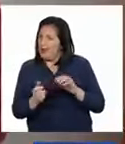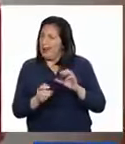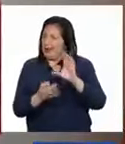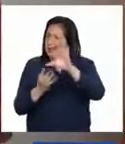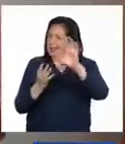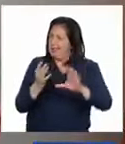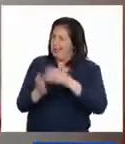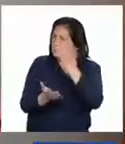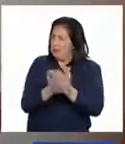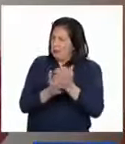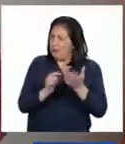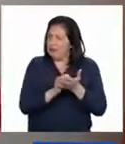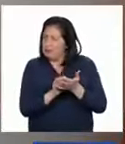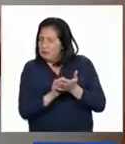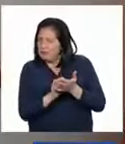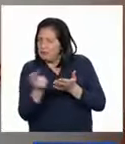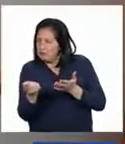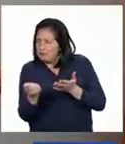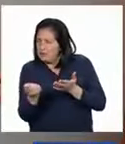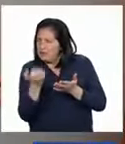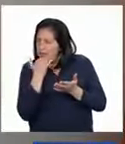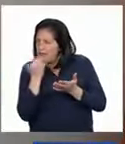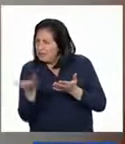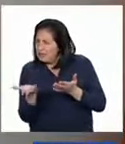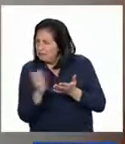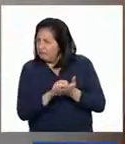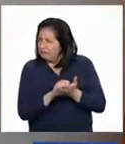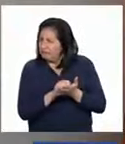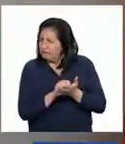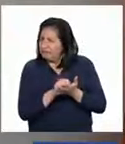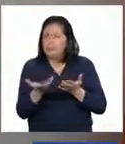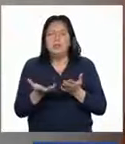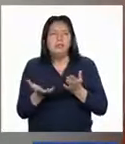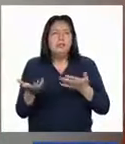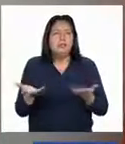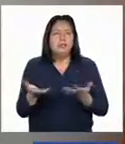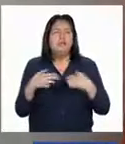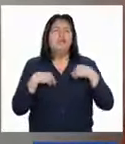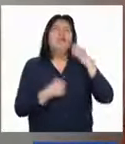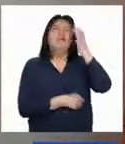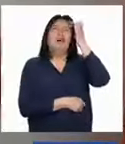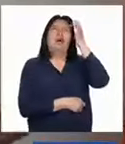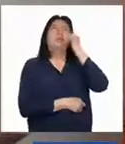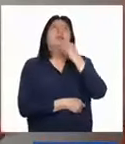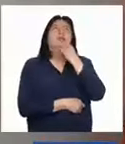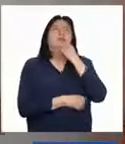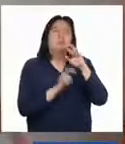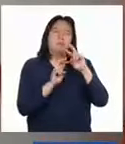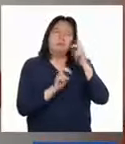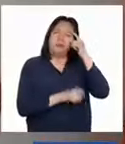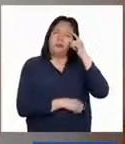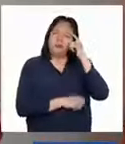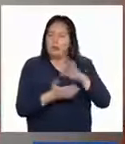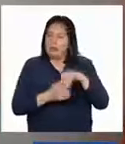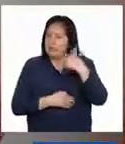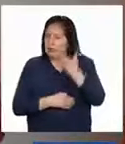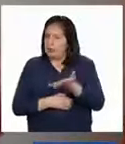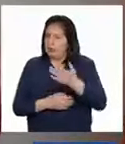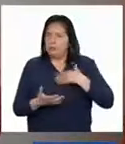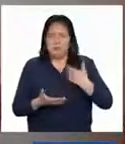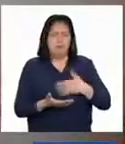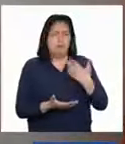características. Me pregunto, ¿qué está sucediendo? Y lo analizo. Luego diseño